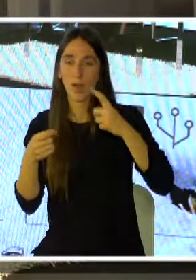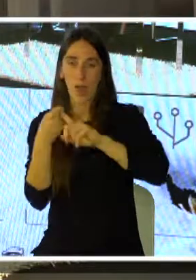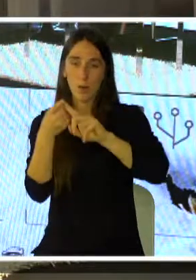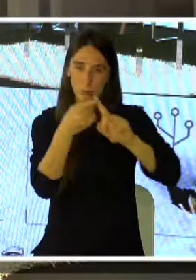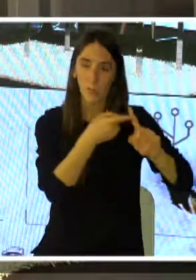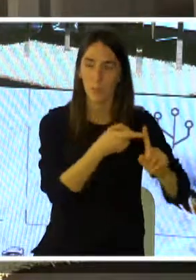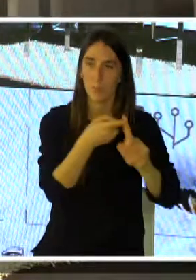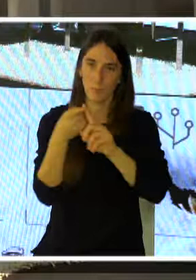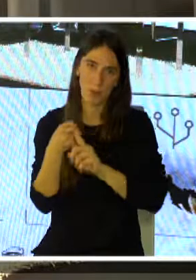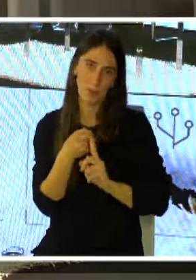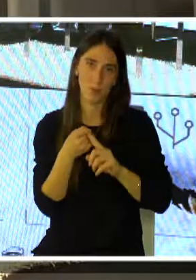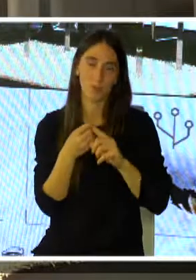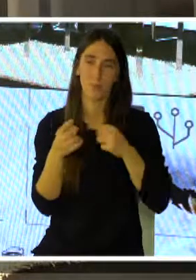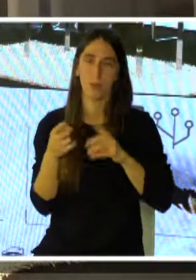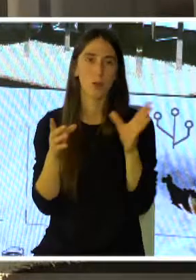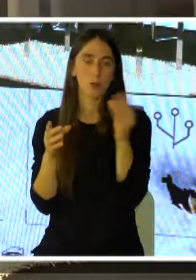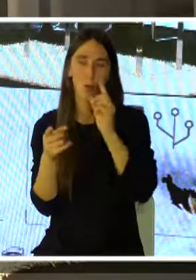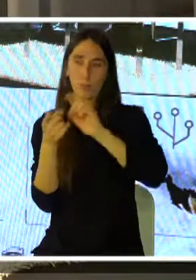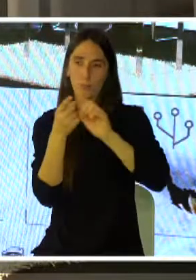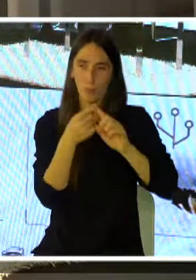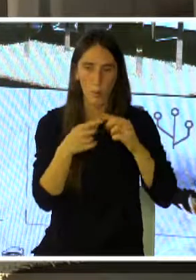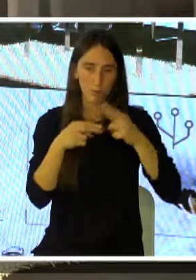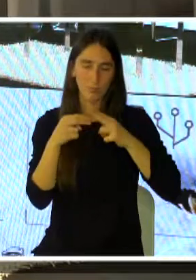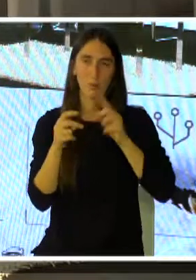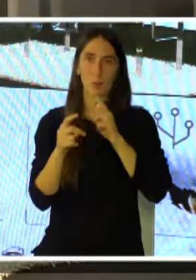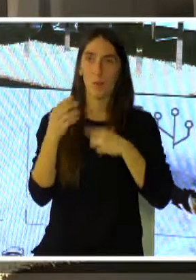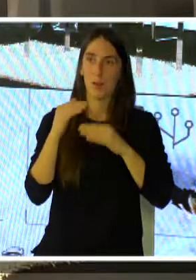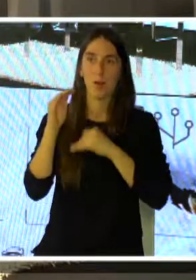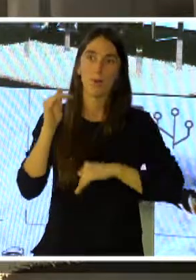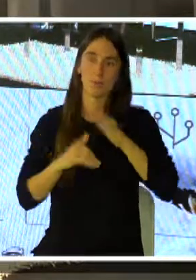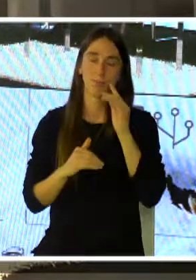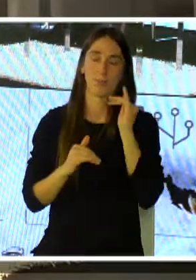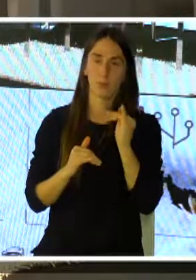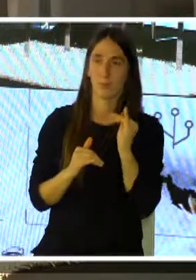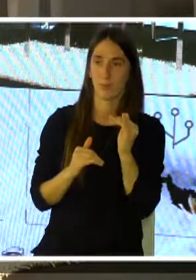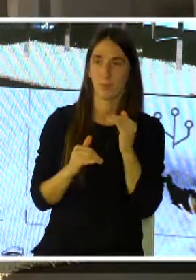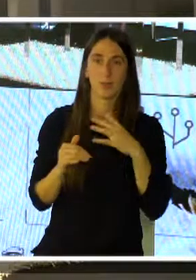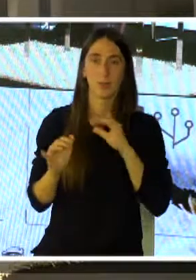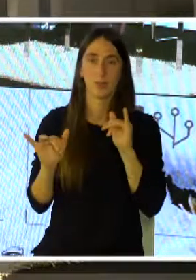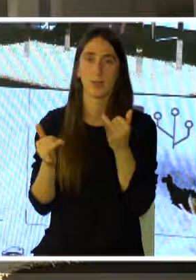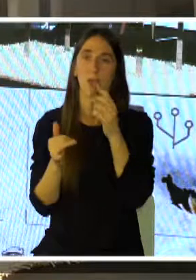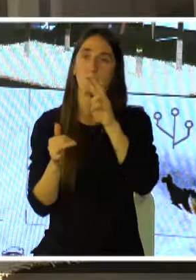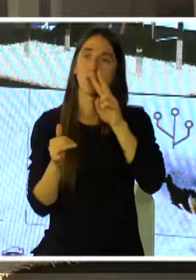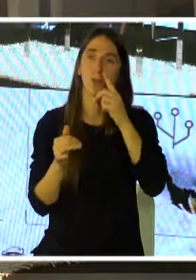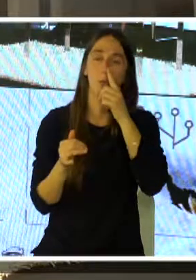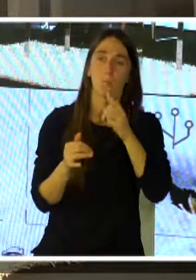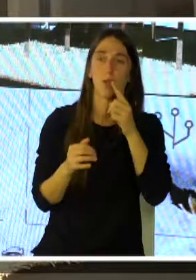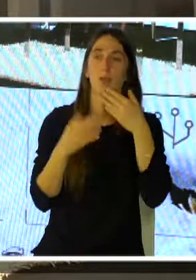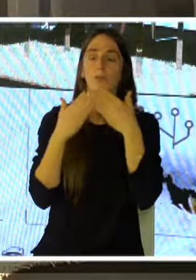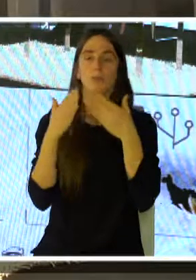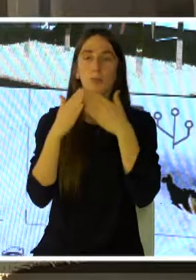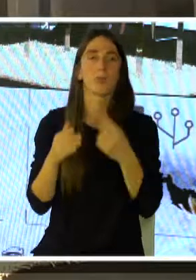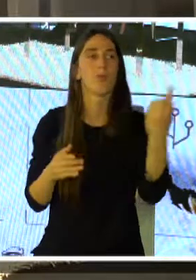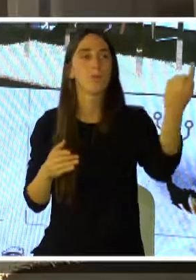todos, obviamente, los convenios no se realizan a través de la página web, pero sí veamos la cantidad de transacciones. O sea, 22.000 consultas que en vez de tener que venir